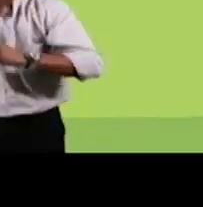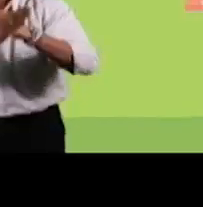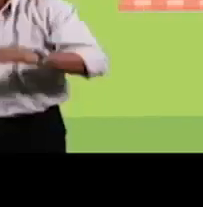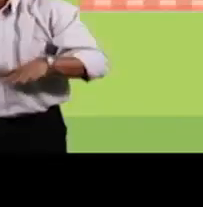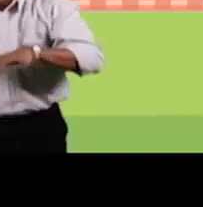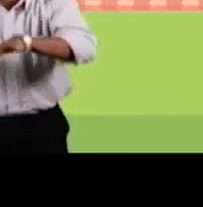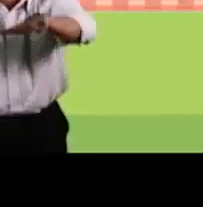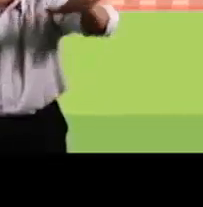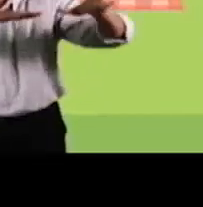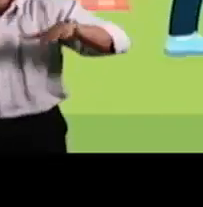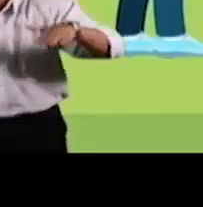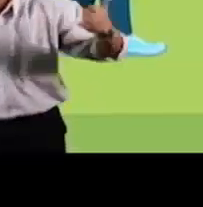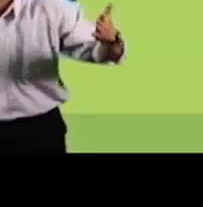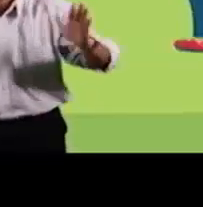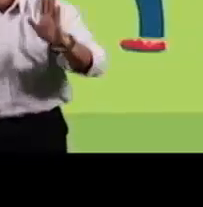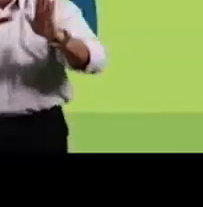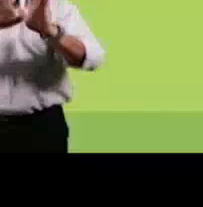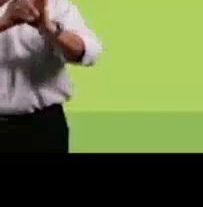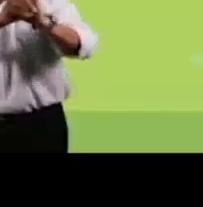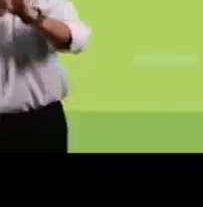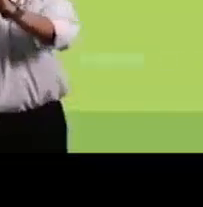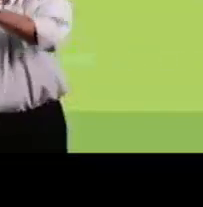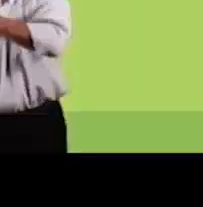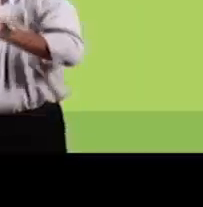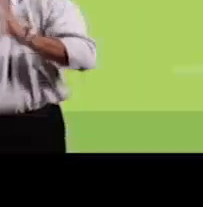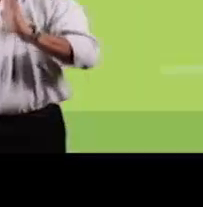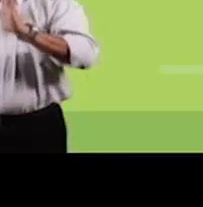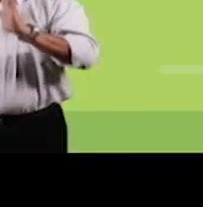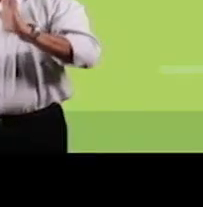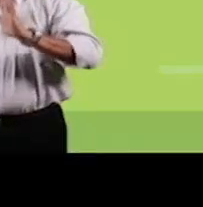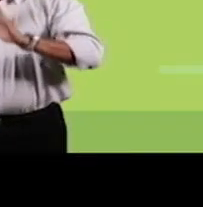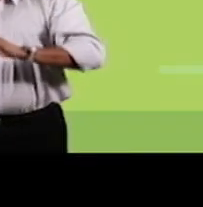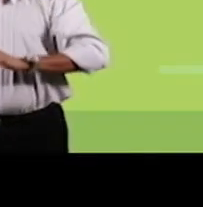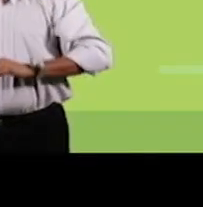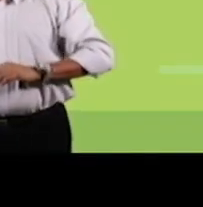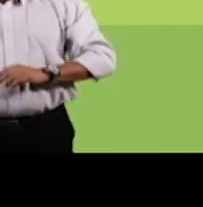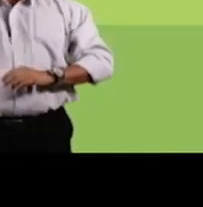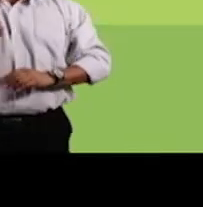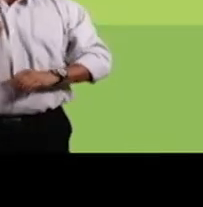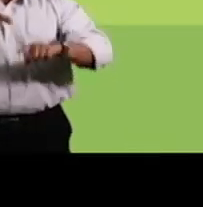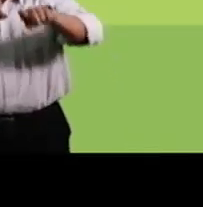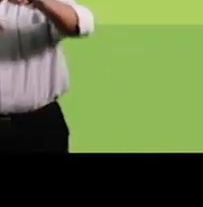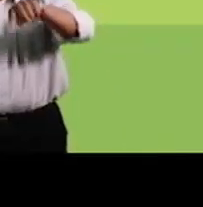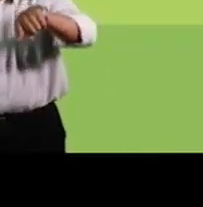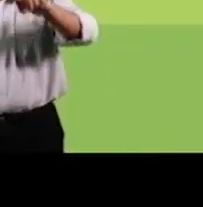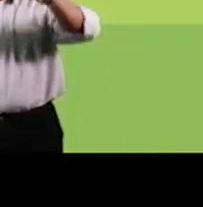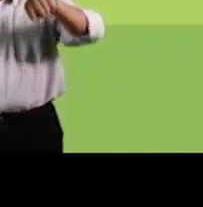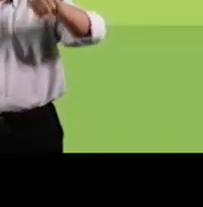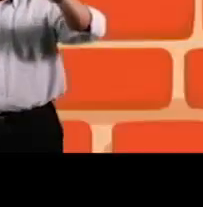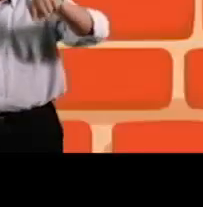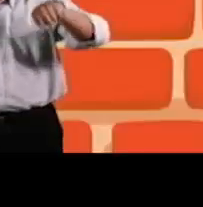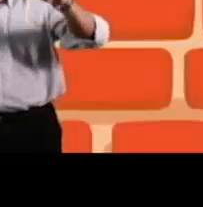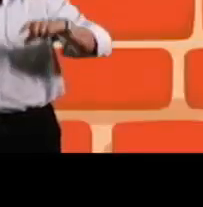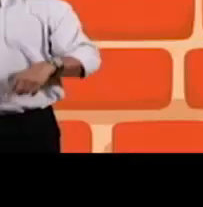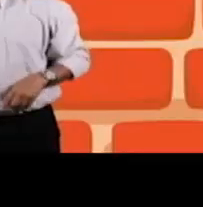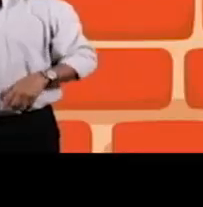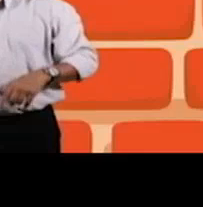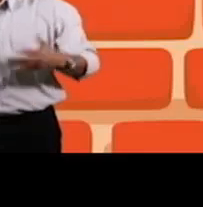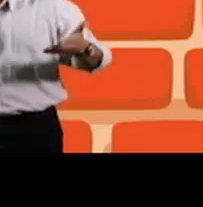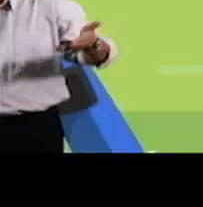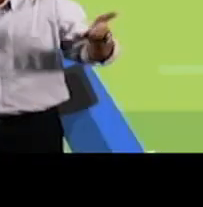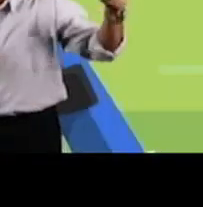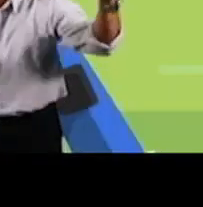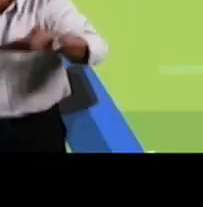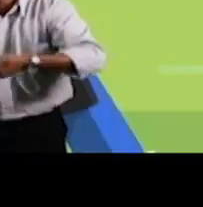ayudan a recuperarla derribando el muro. Costa Rica es un país que promueve la participación de las personas con discapacidad. Un lugar